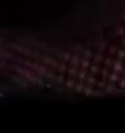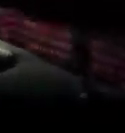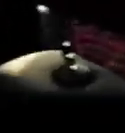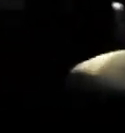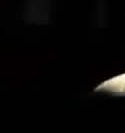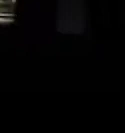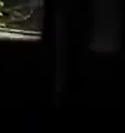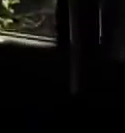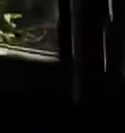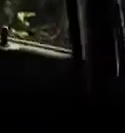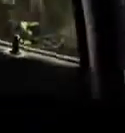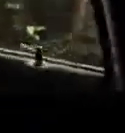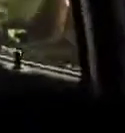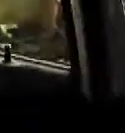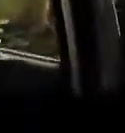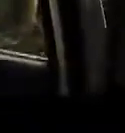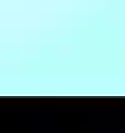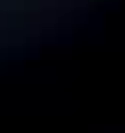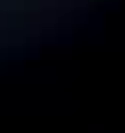Móntese, muchacha.